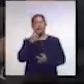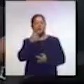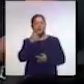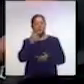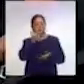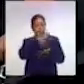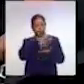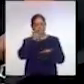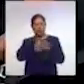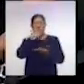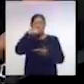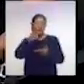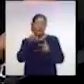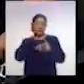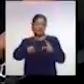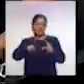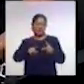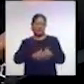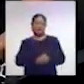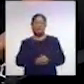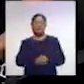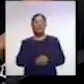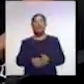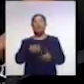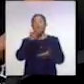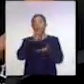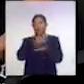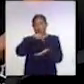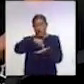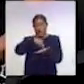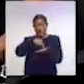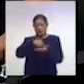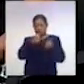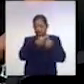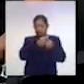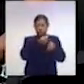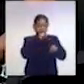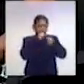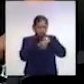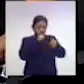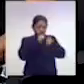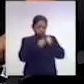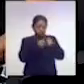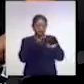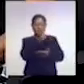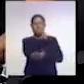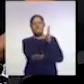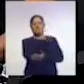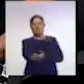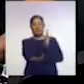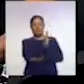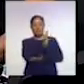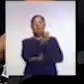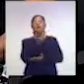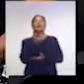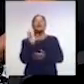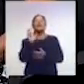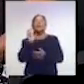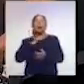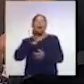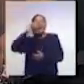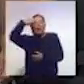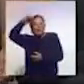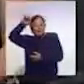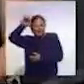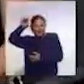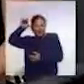para poder ingresar a la maestría. El primero es una entrevista que se hace personal o a distancia, en el caso de extranjeros, y en